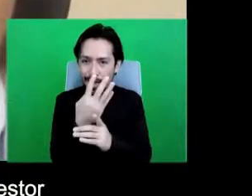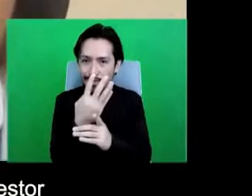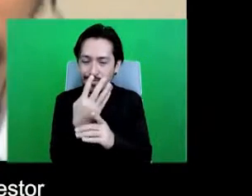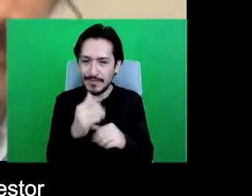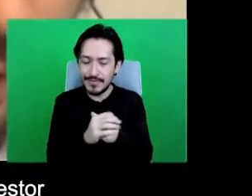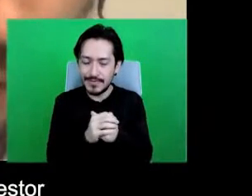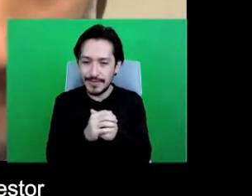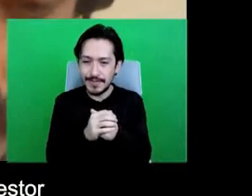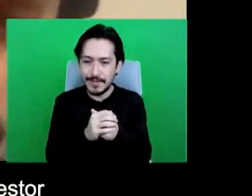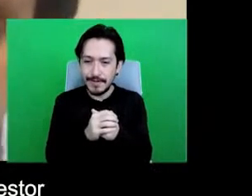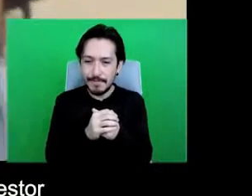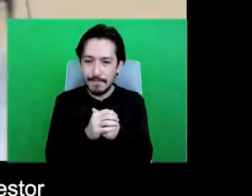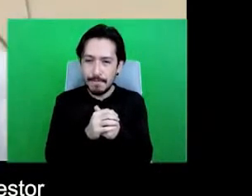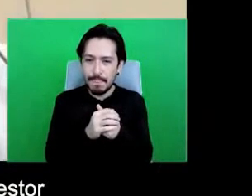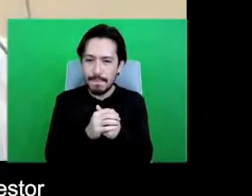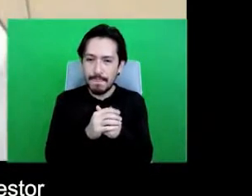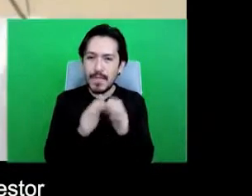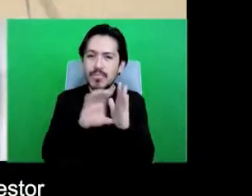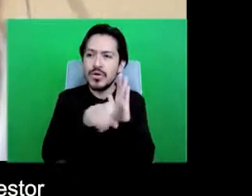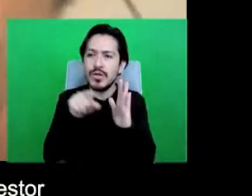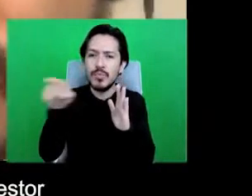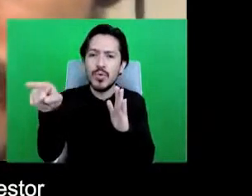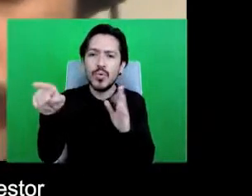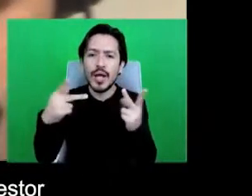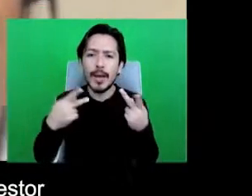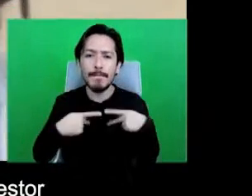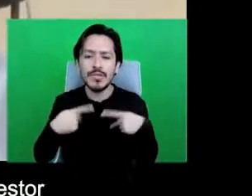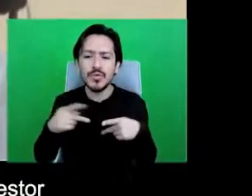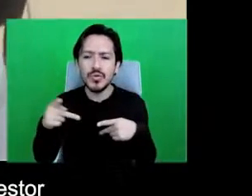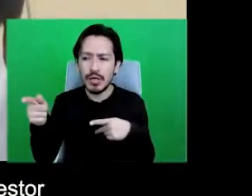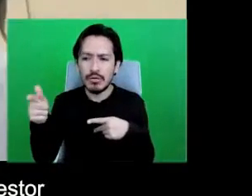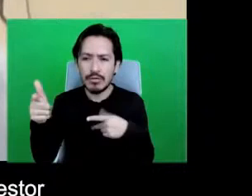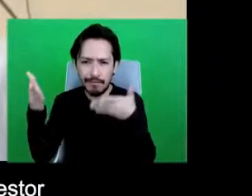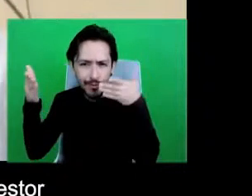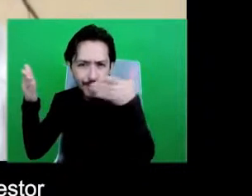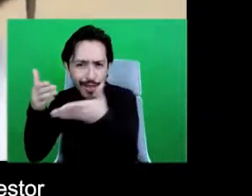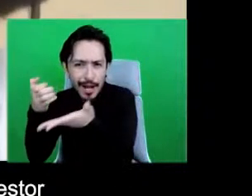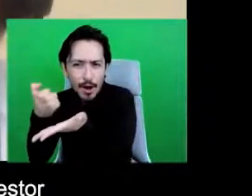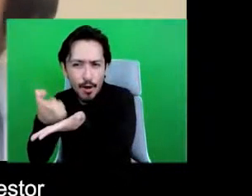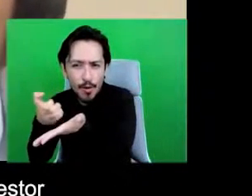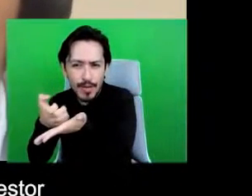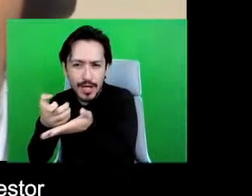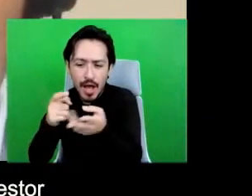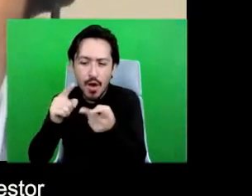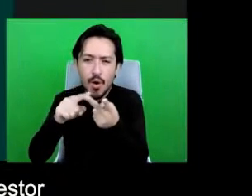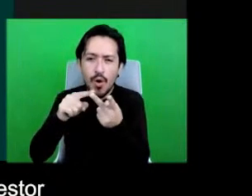como la opinión de un economista, o la de un gestor, o de otros puntos de vista.